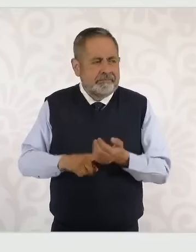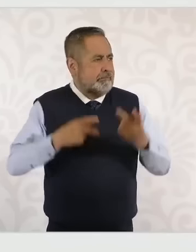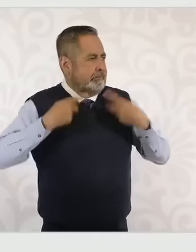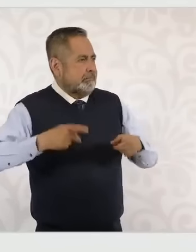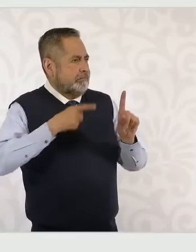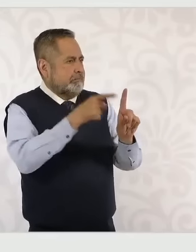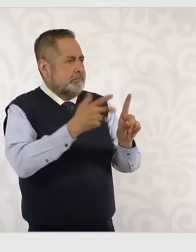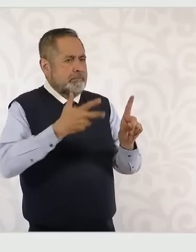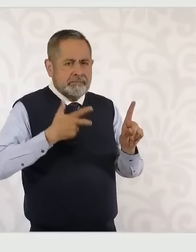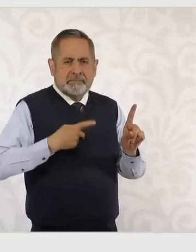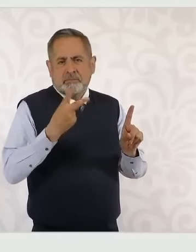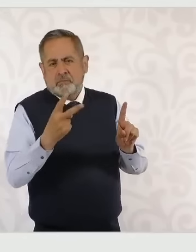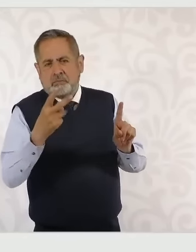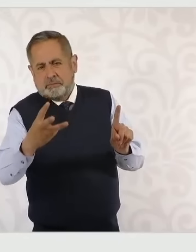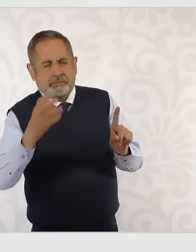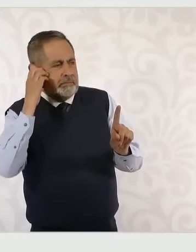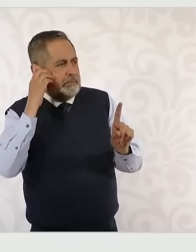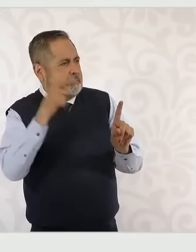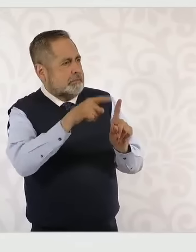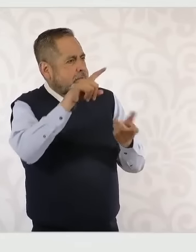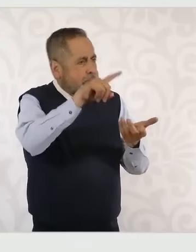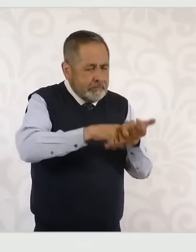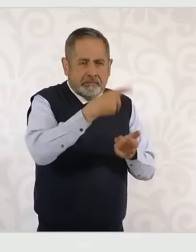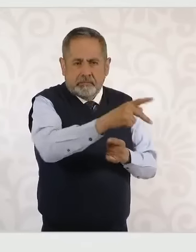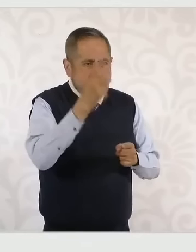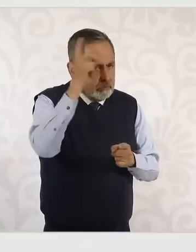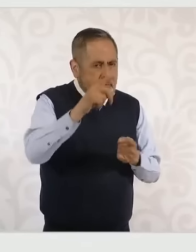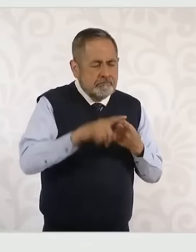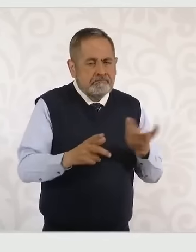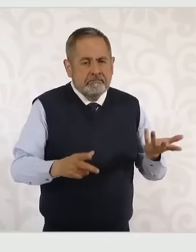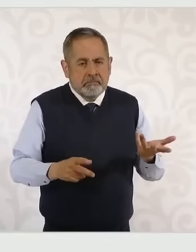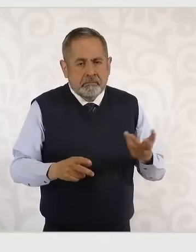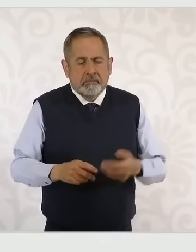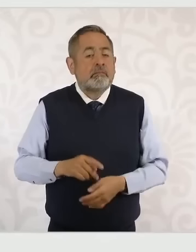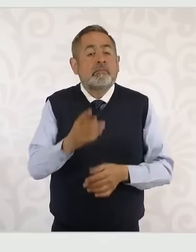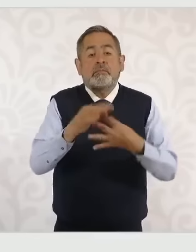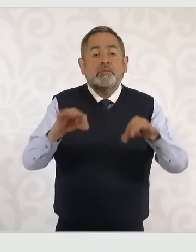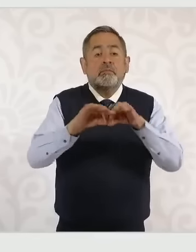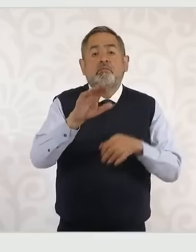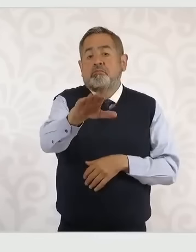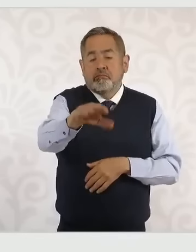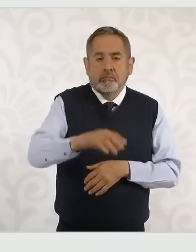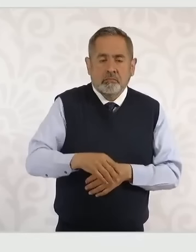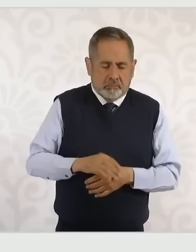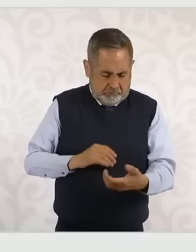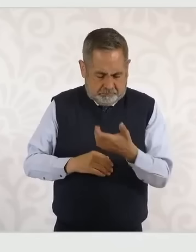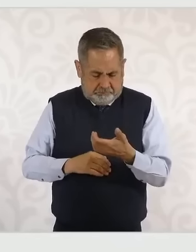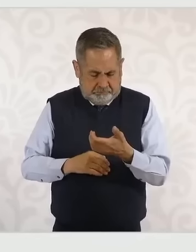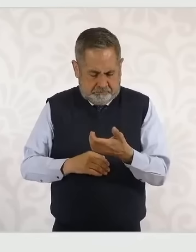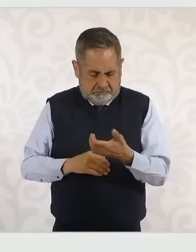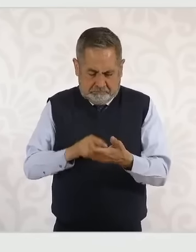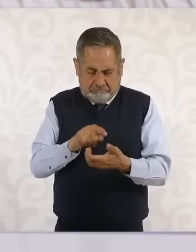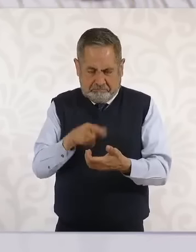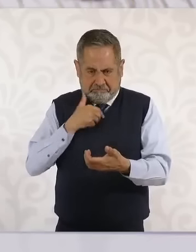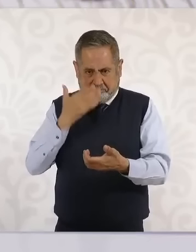Sí. Entonces, pues es importante que no contestemos una llamada de un teléfono que no esté